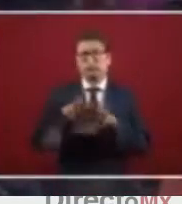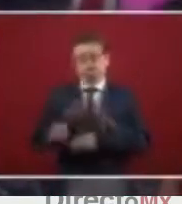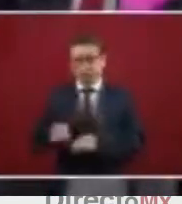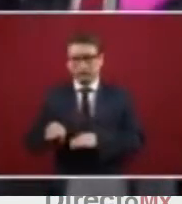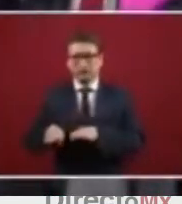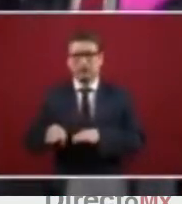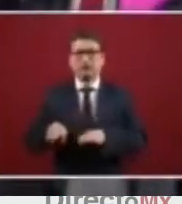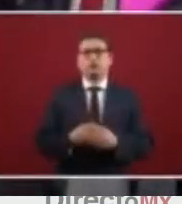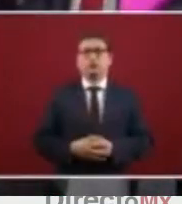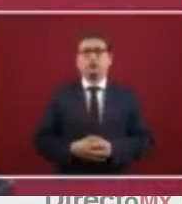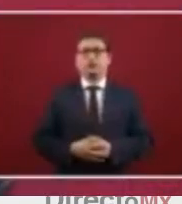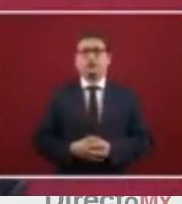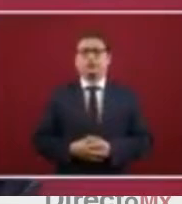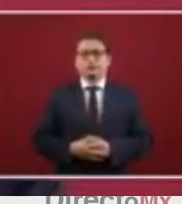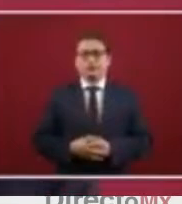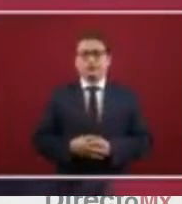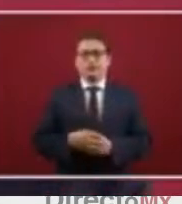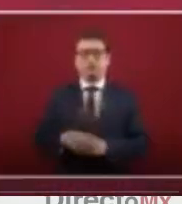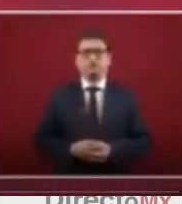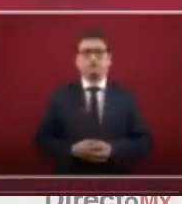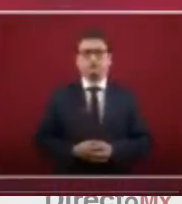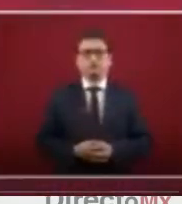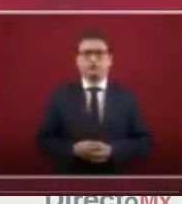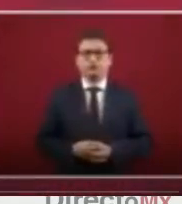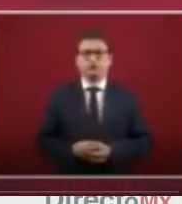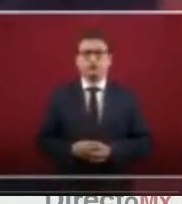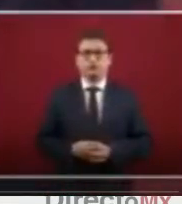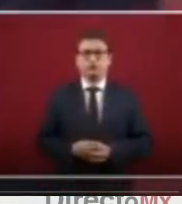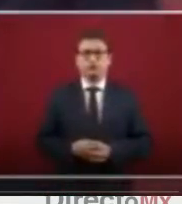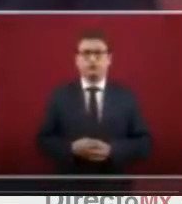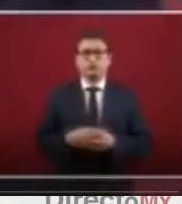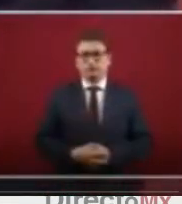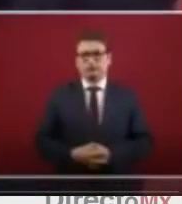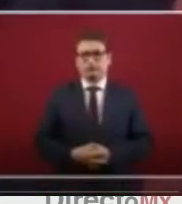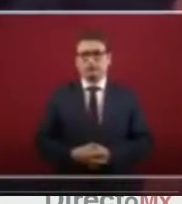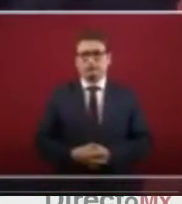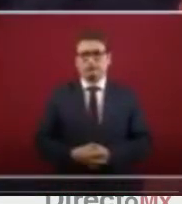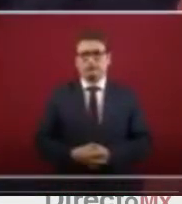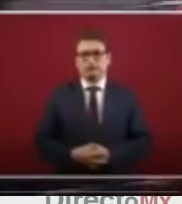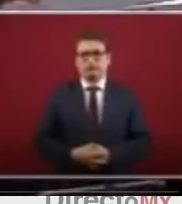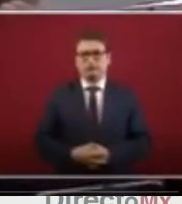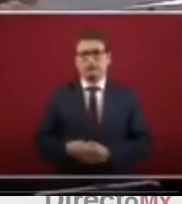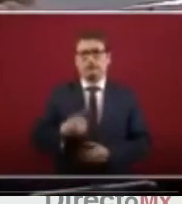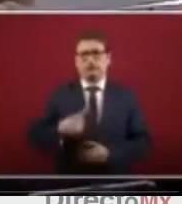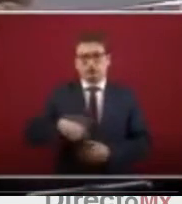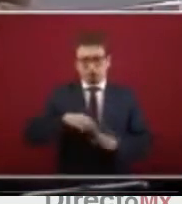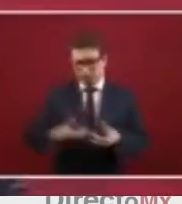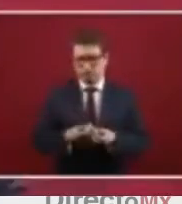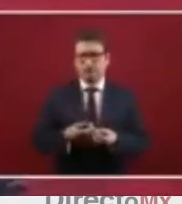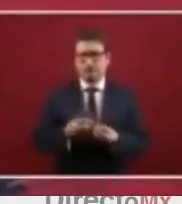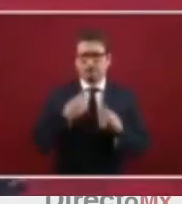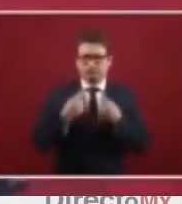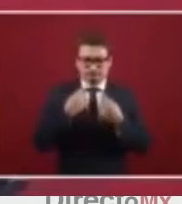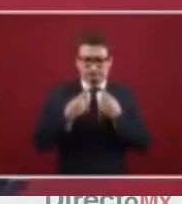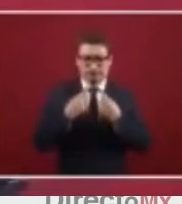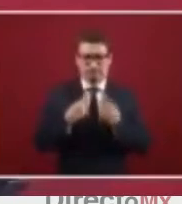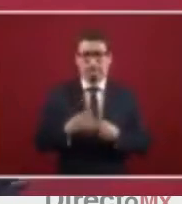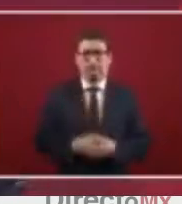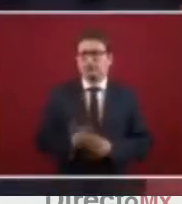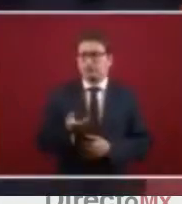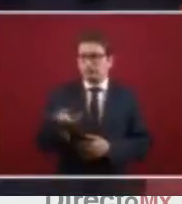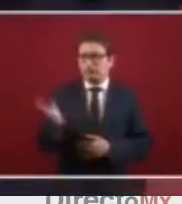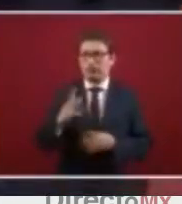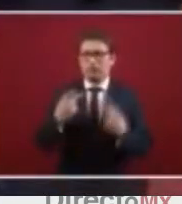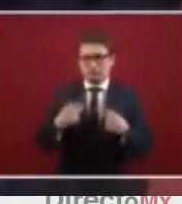en lo ecológico y ver hacia adelante acordar trabajar juntos y decirle a los trabajadores